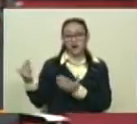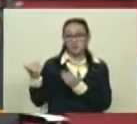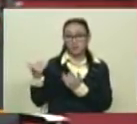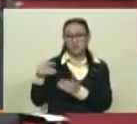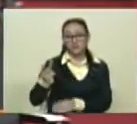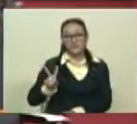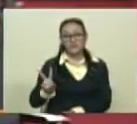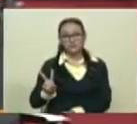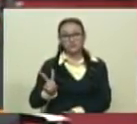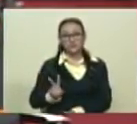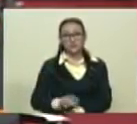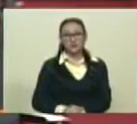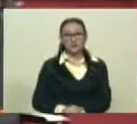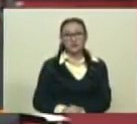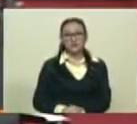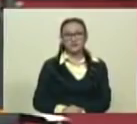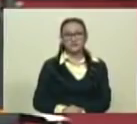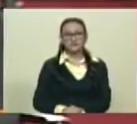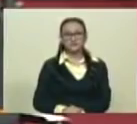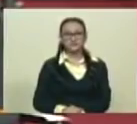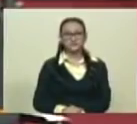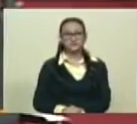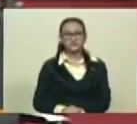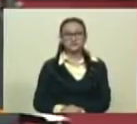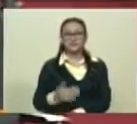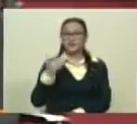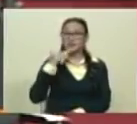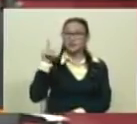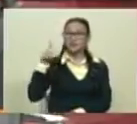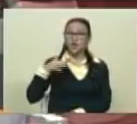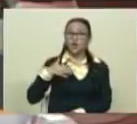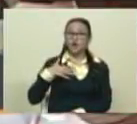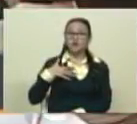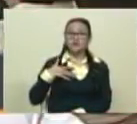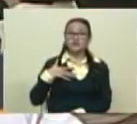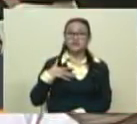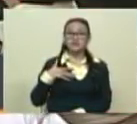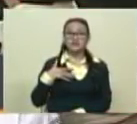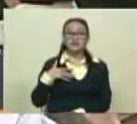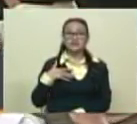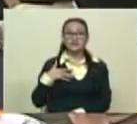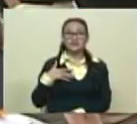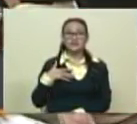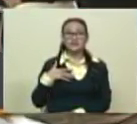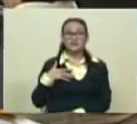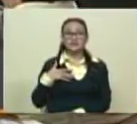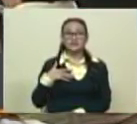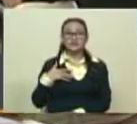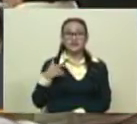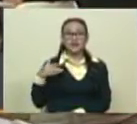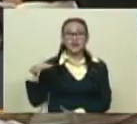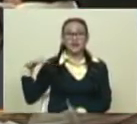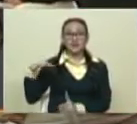enviando mensajes. Trump tire as manos da Venezuela, se llama, ¿verdad?